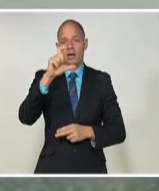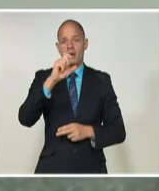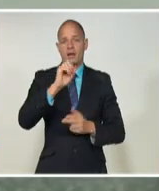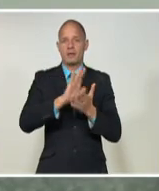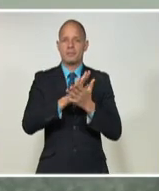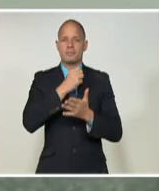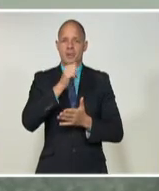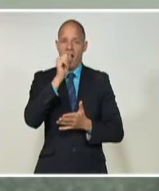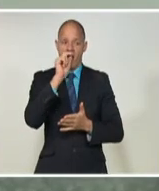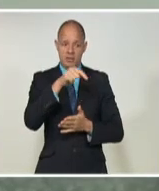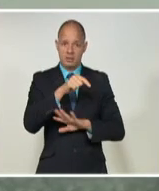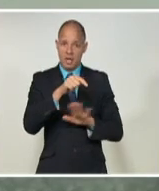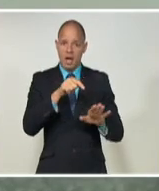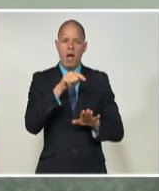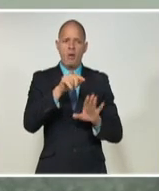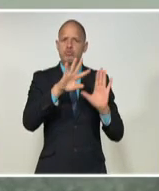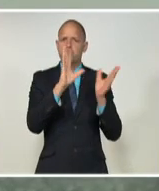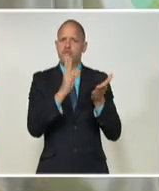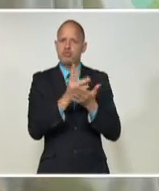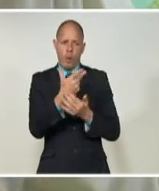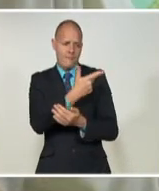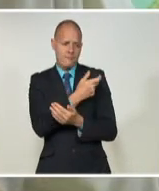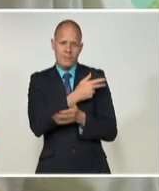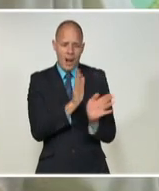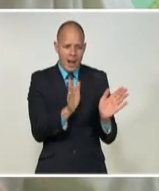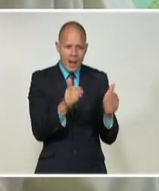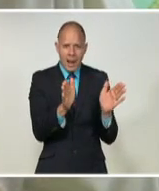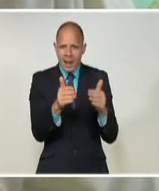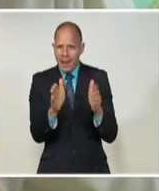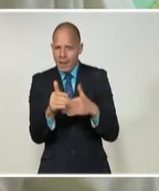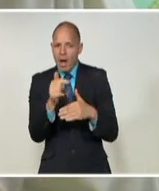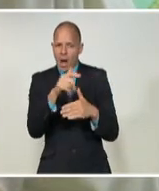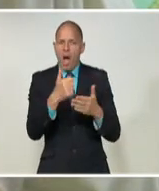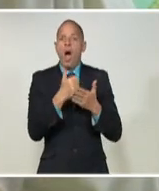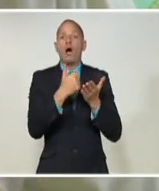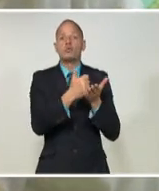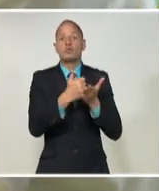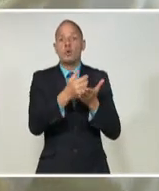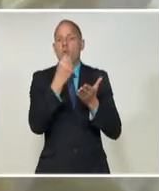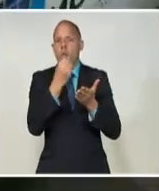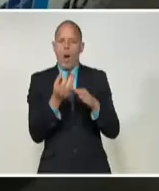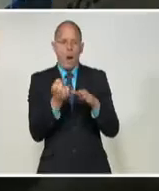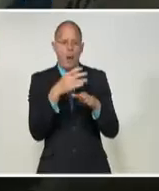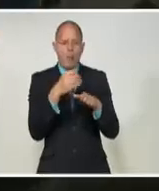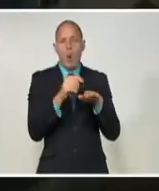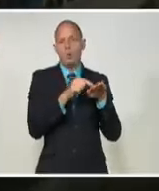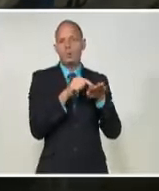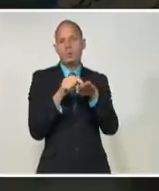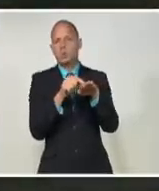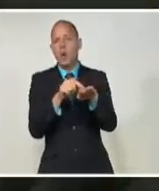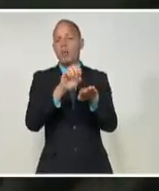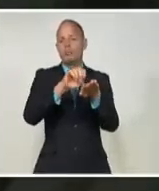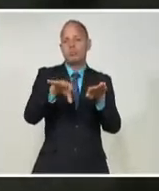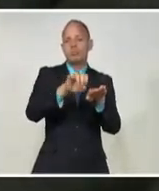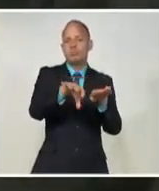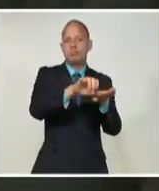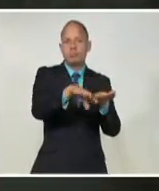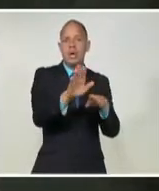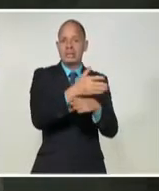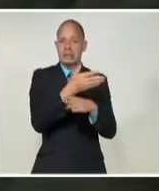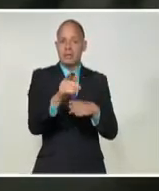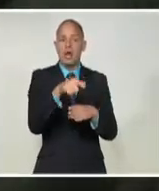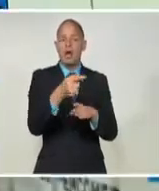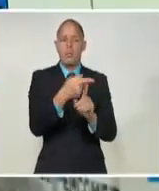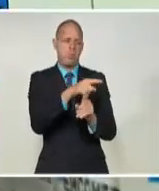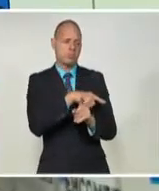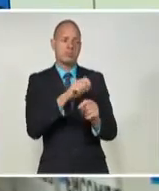las dosis de entrega y sacrificio desde el pasado 22 de marzo, cuando comenzó a aplicarse en este territorio oriental el ensayo clínico fase